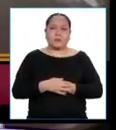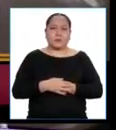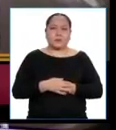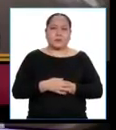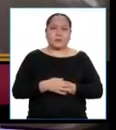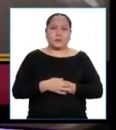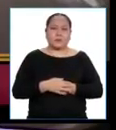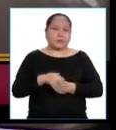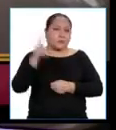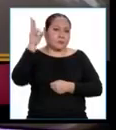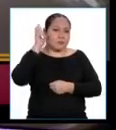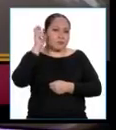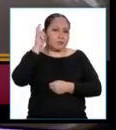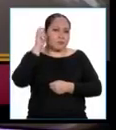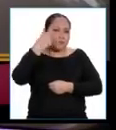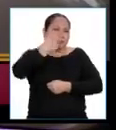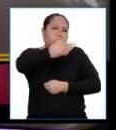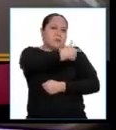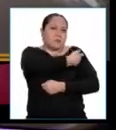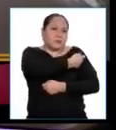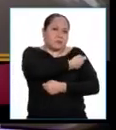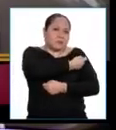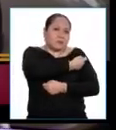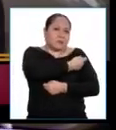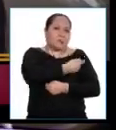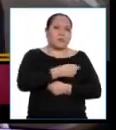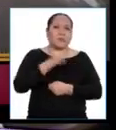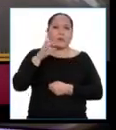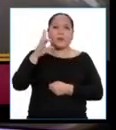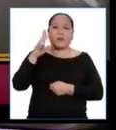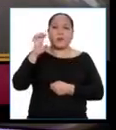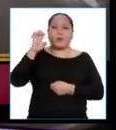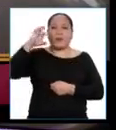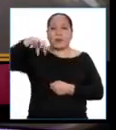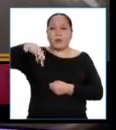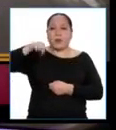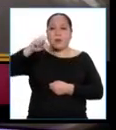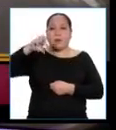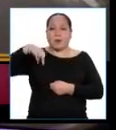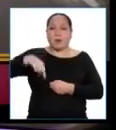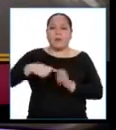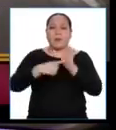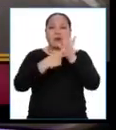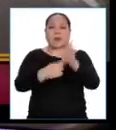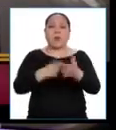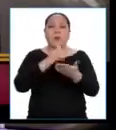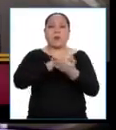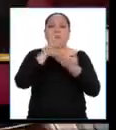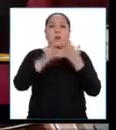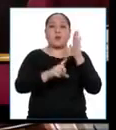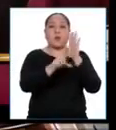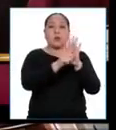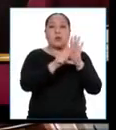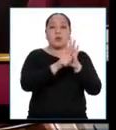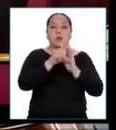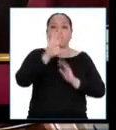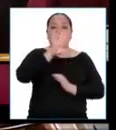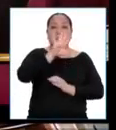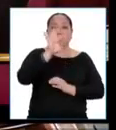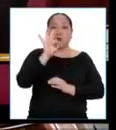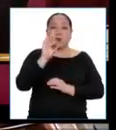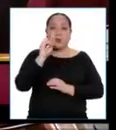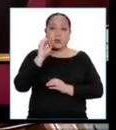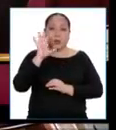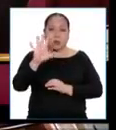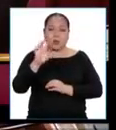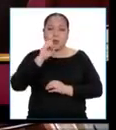Le he escuchado de la vacuna. El FREPAP ha presentado el proyecto de ley número